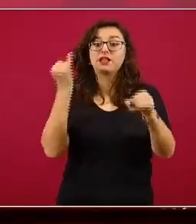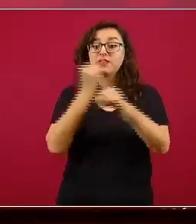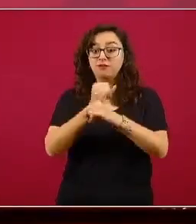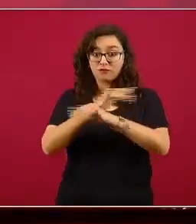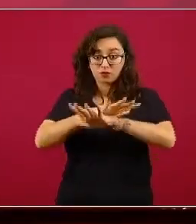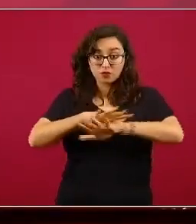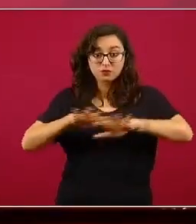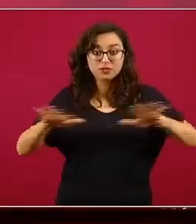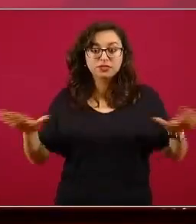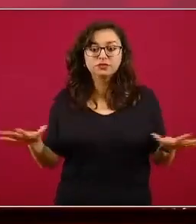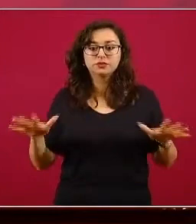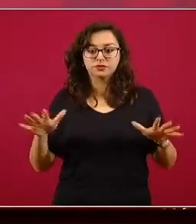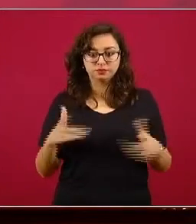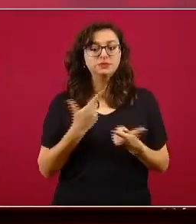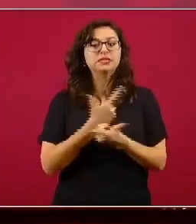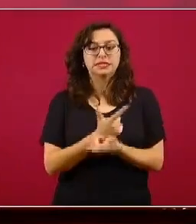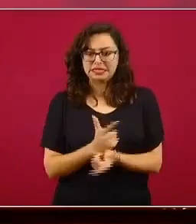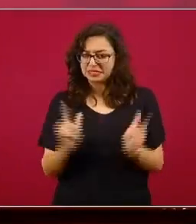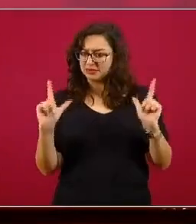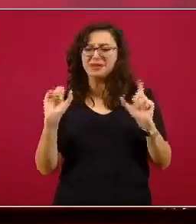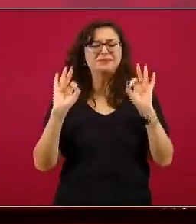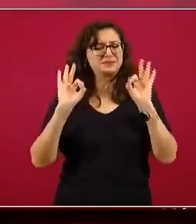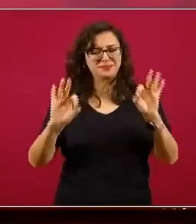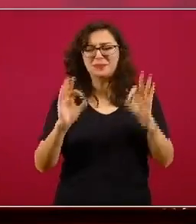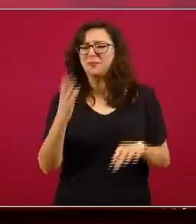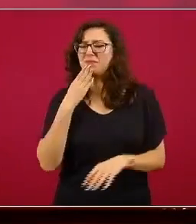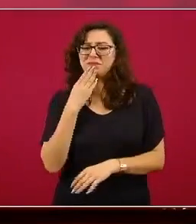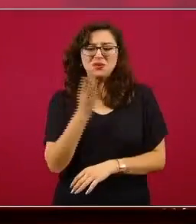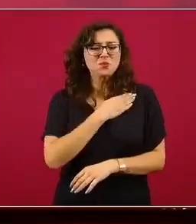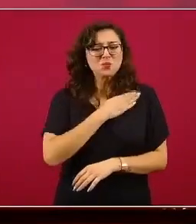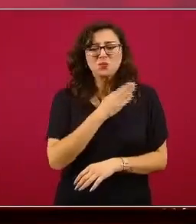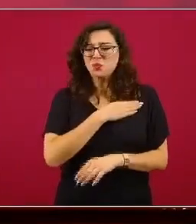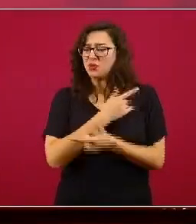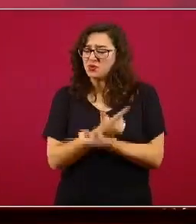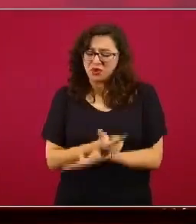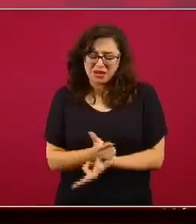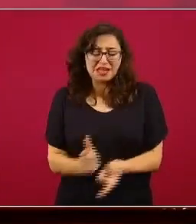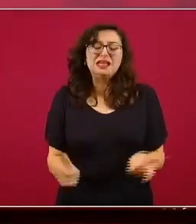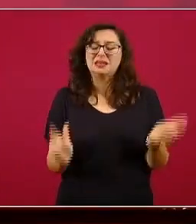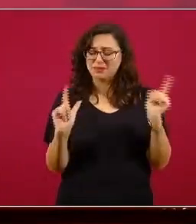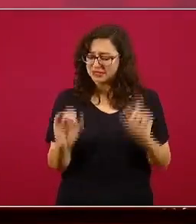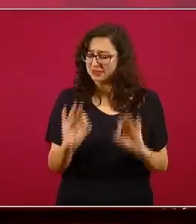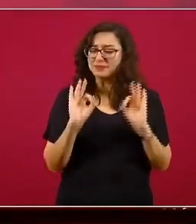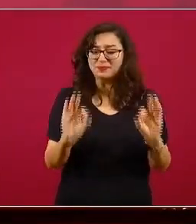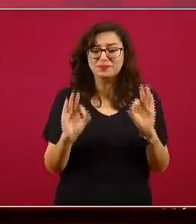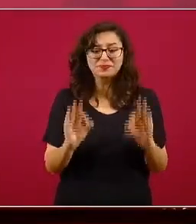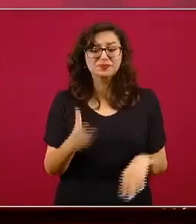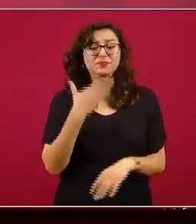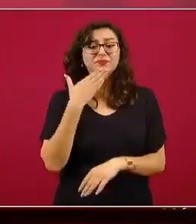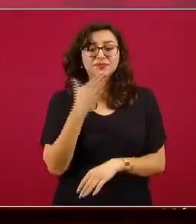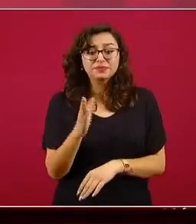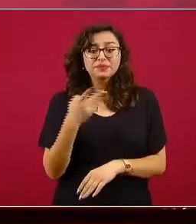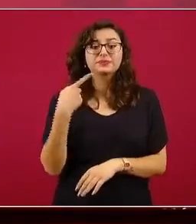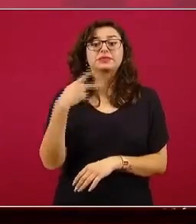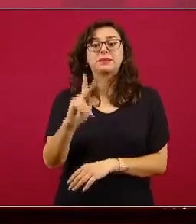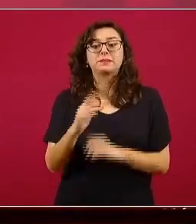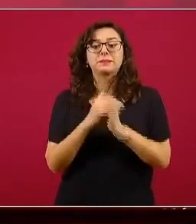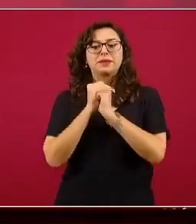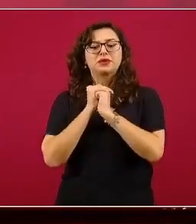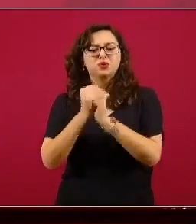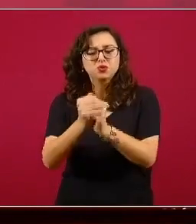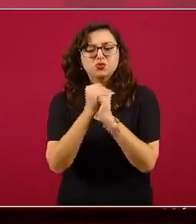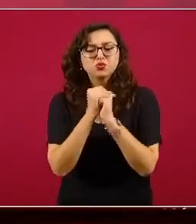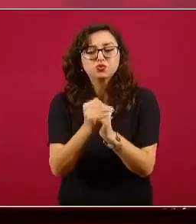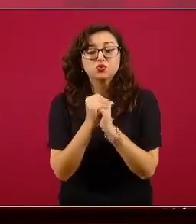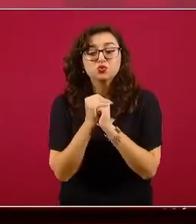informativa, qué bueno que sea libre, qué bueno, que quede clarísimo, qué bueno que sea libre. Pero suplicamos que la prensa